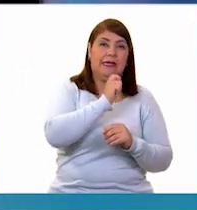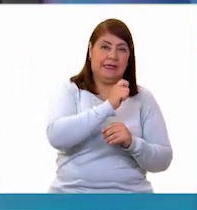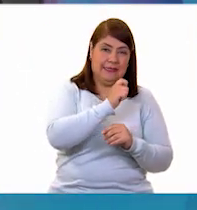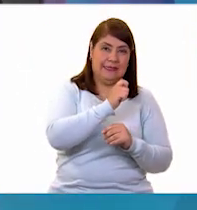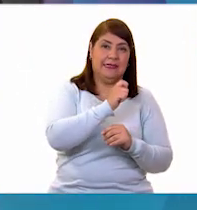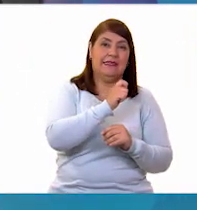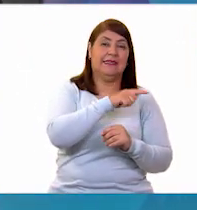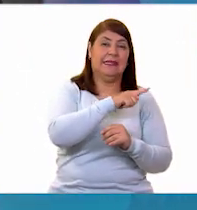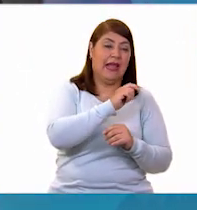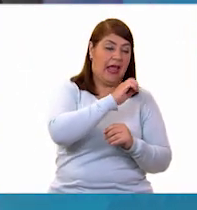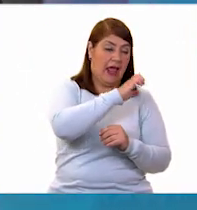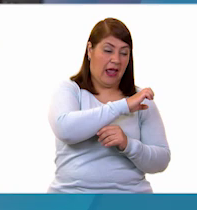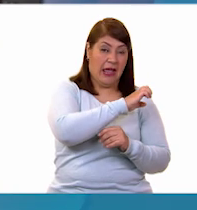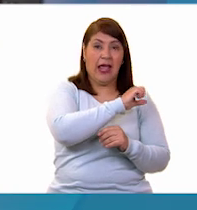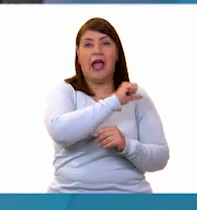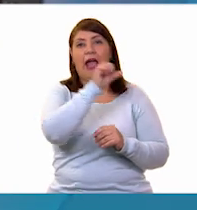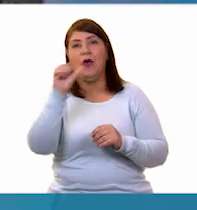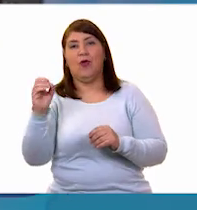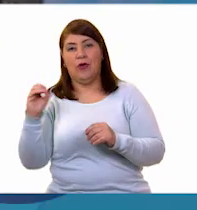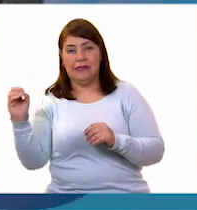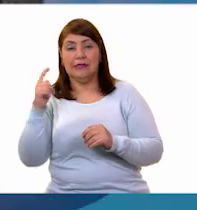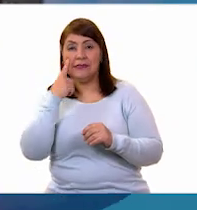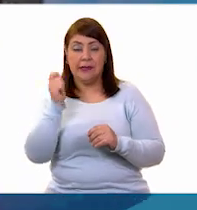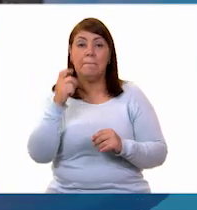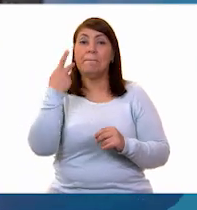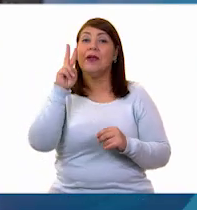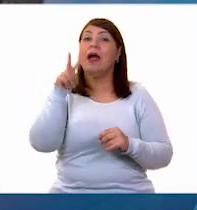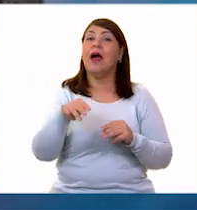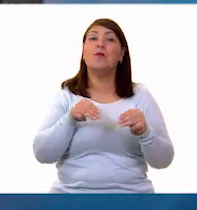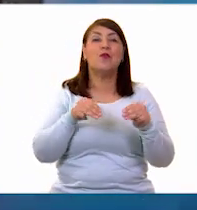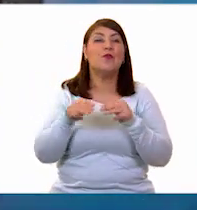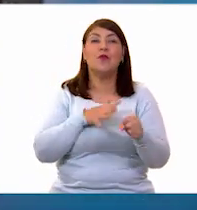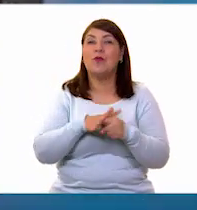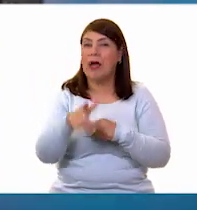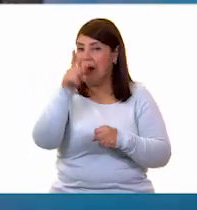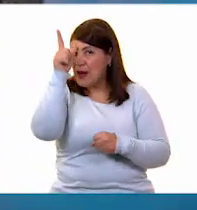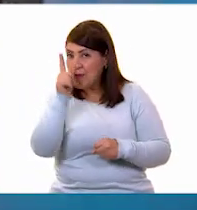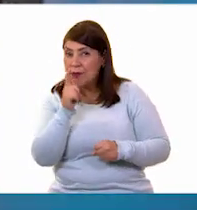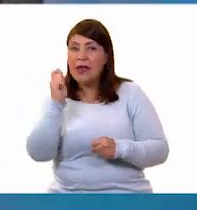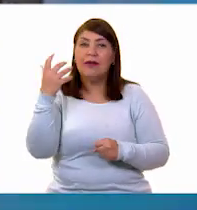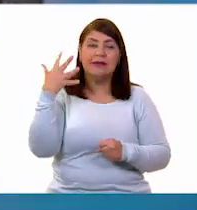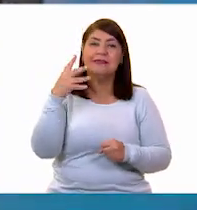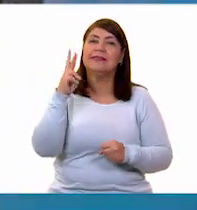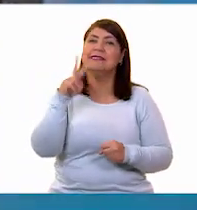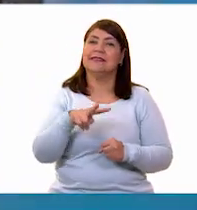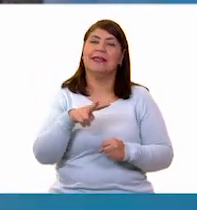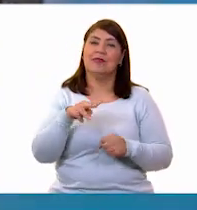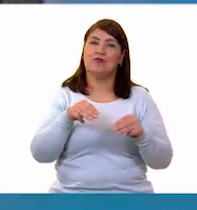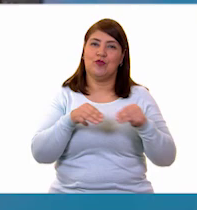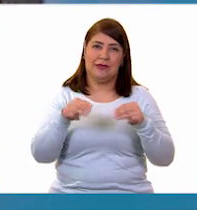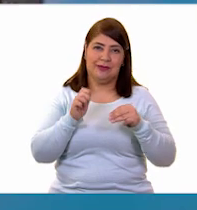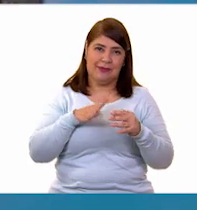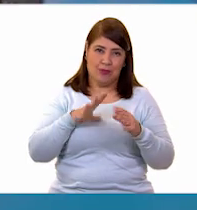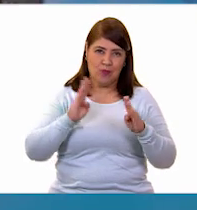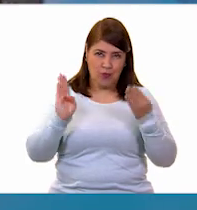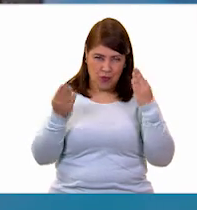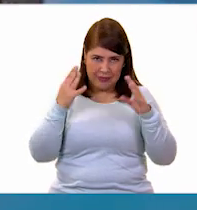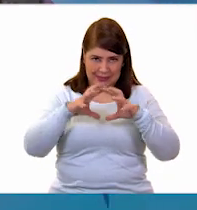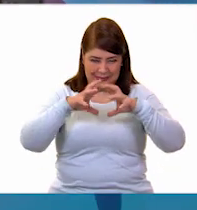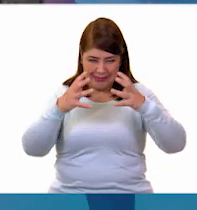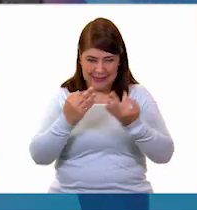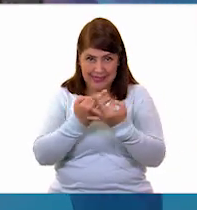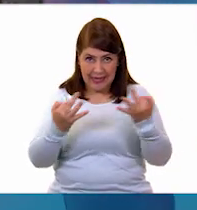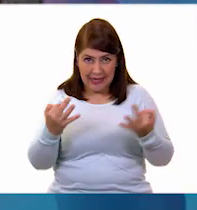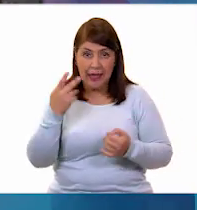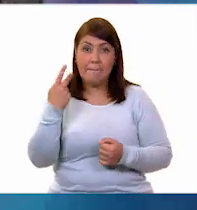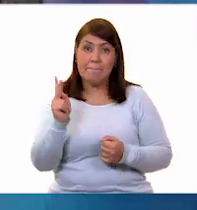En realidad, la que se mueve es la Tierra. Pero las trayectorias del Sol y de la Luna